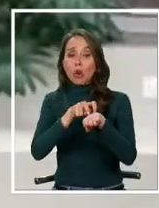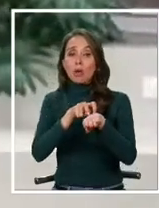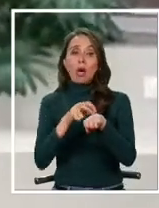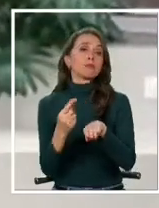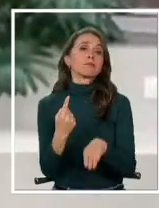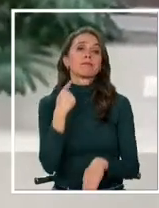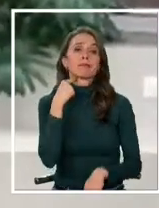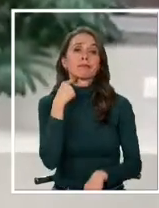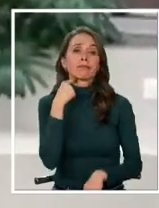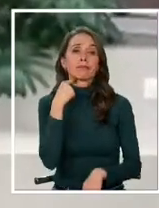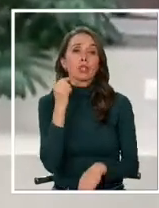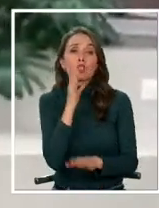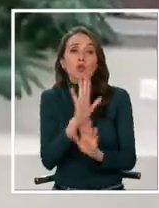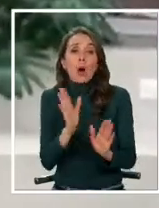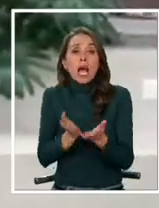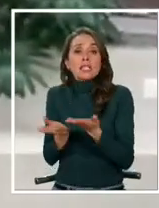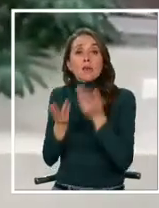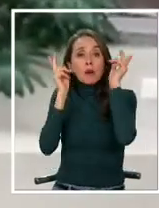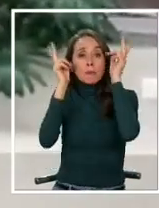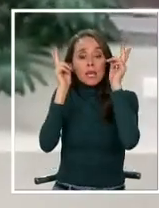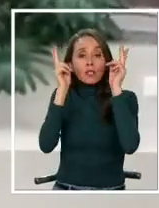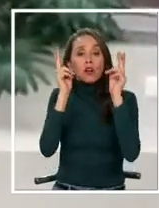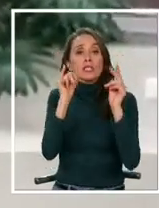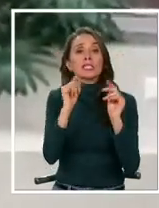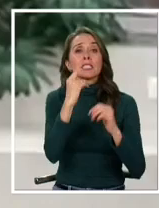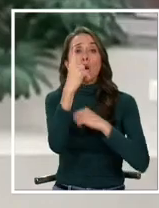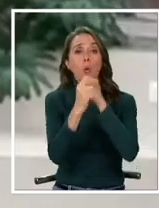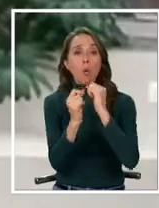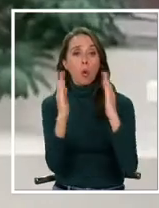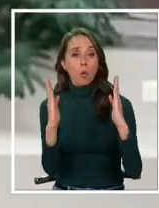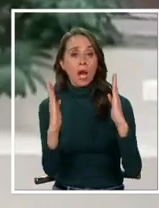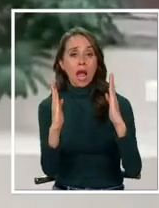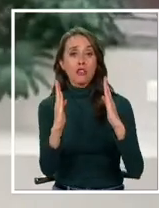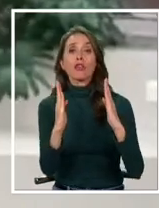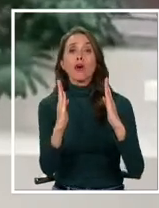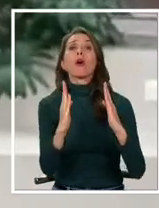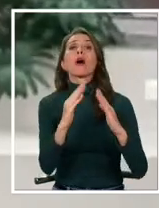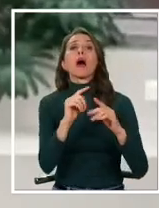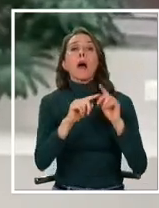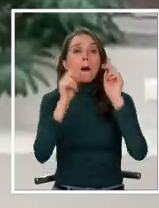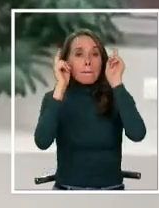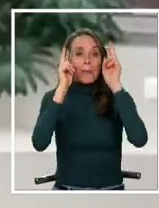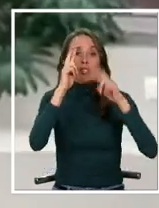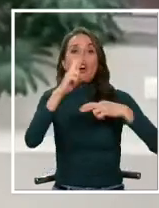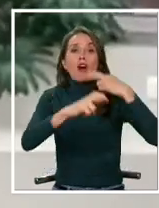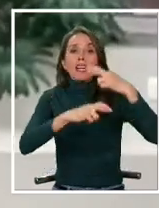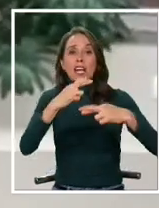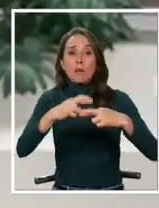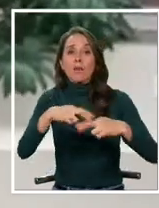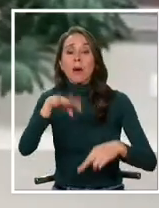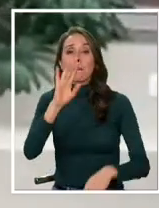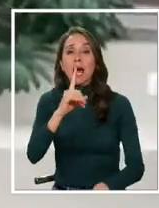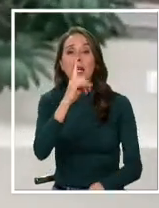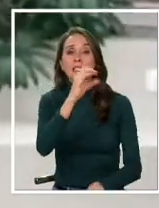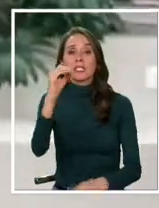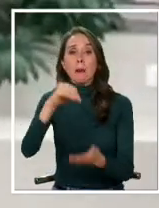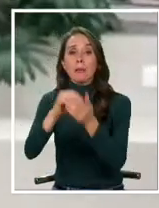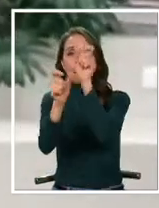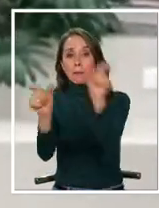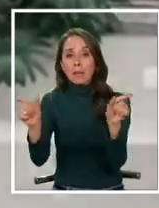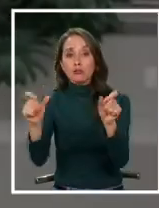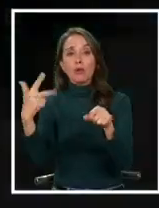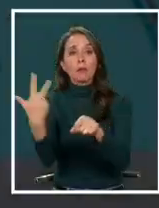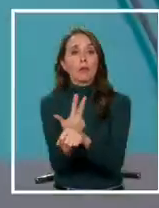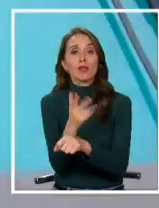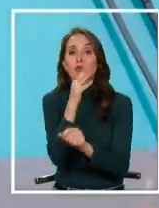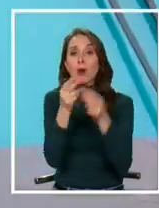afectado su servicio y si lo proyectar en un año de renovación de un bus estamos hablando de más de 100000 personas